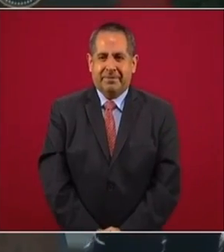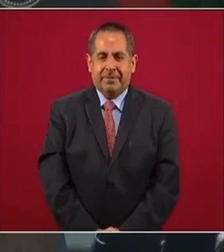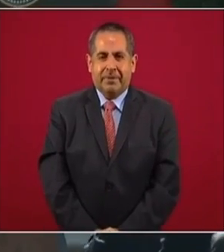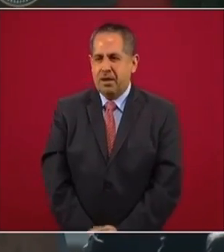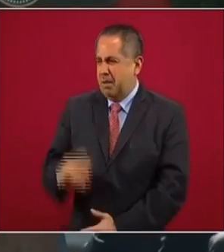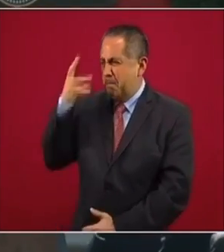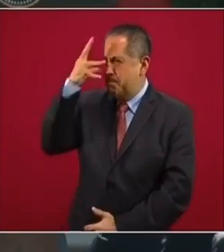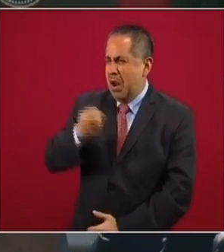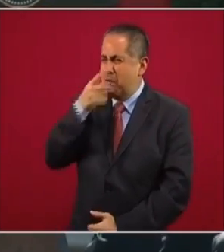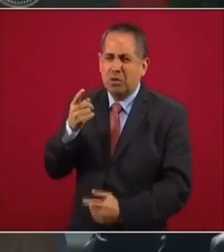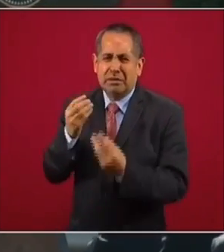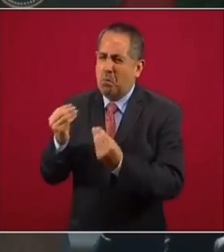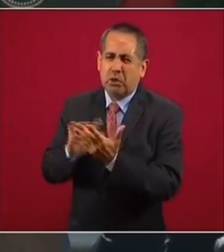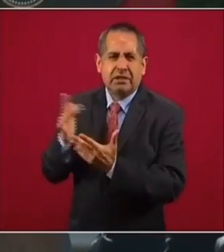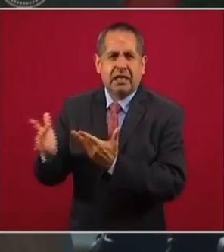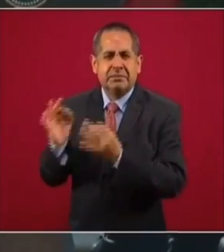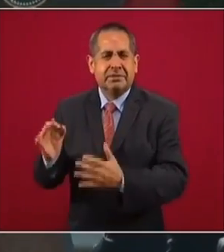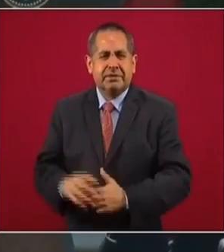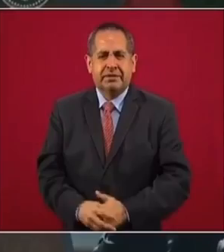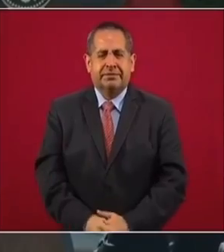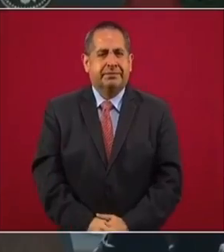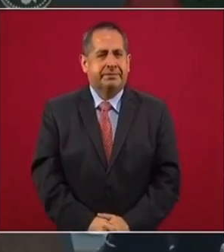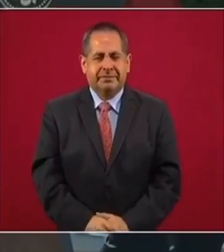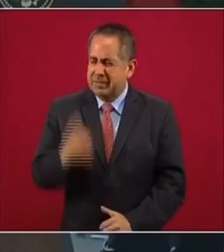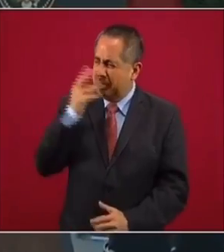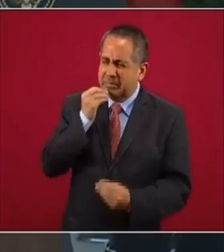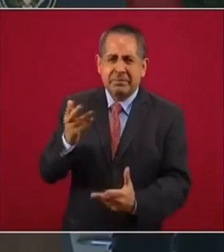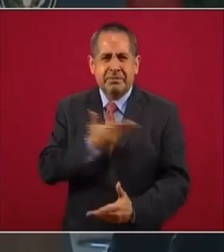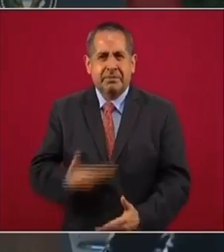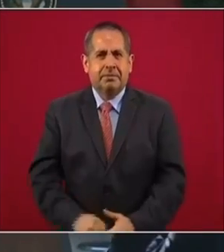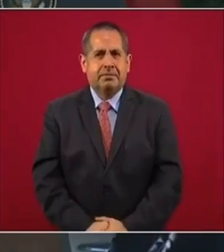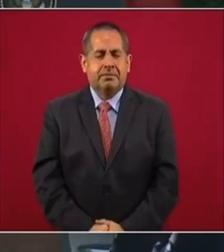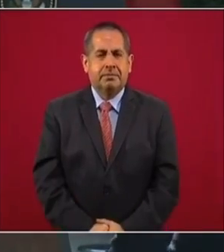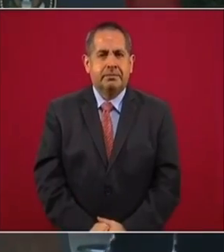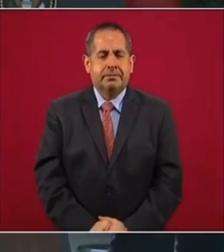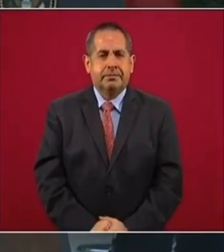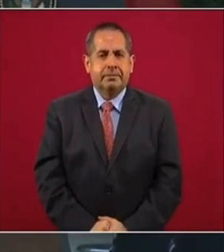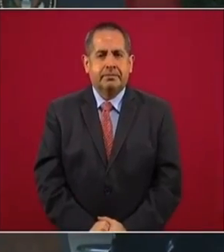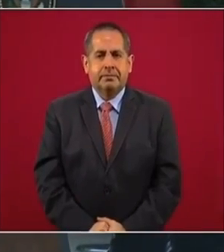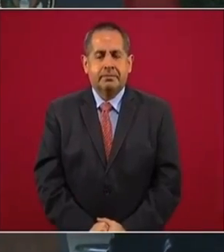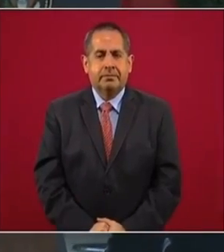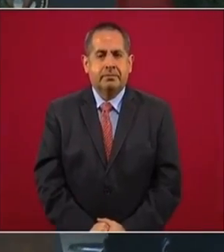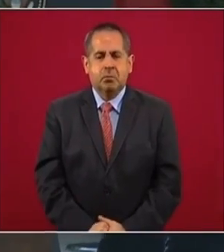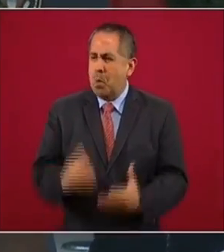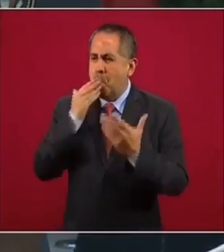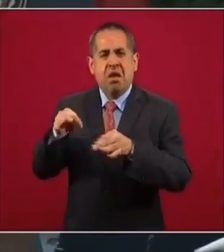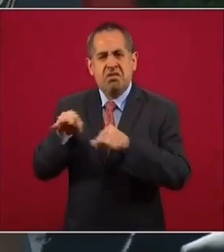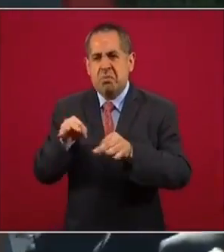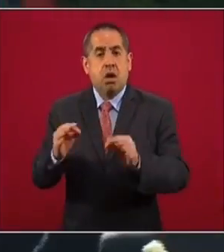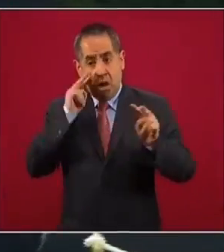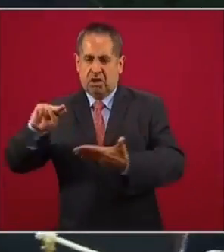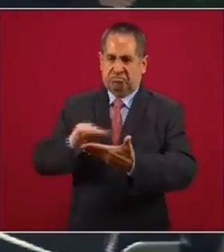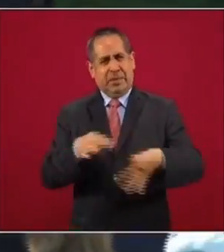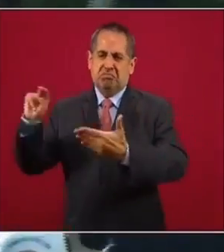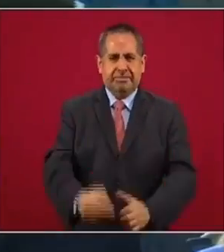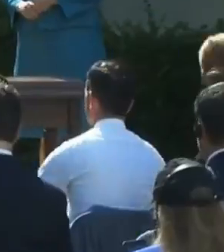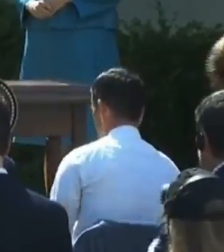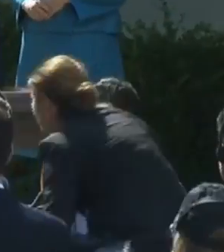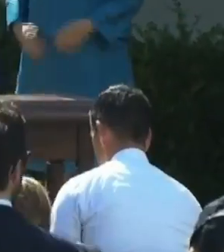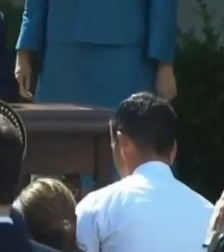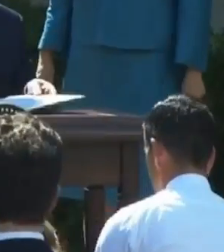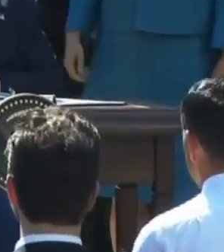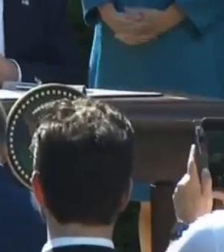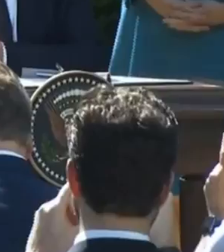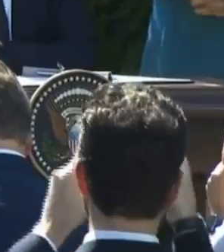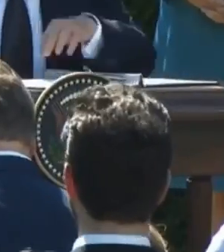Beautiful job. Thank you very much. Thank you very much, Mr. President. Fantástico. Hermoso, señor presidente. Great job. Thank you. And we will now sign a very important document. Ahora firmaremos un documento importante.